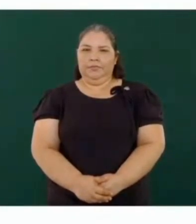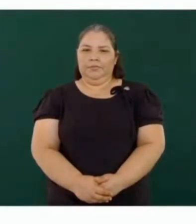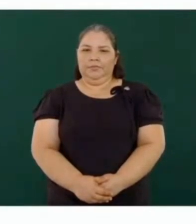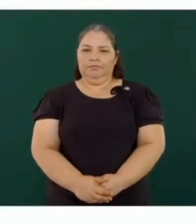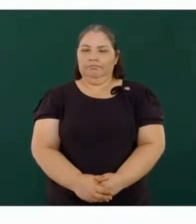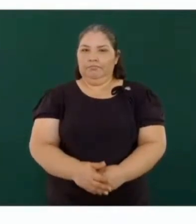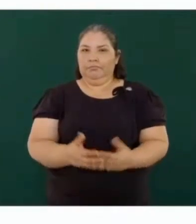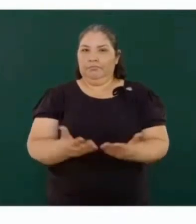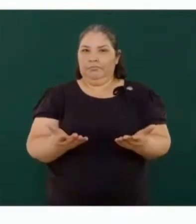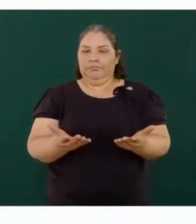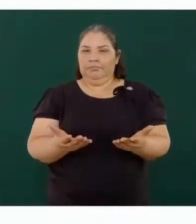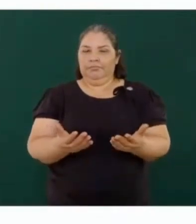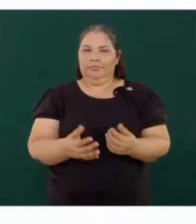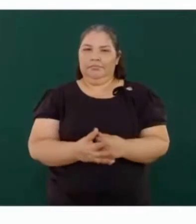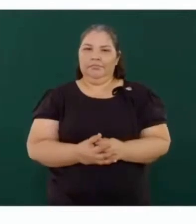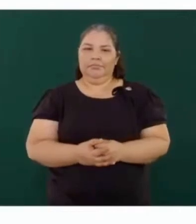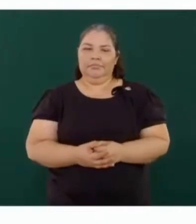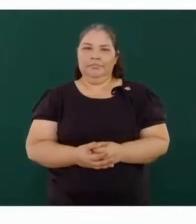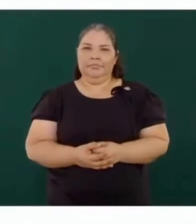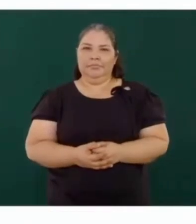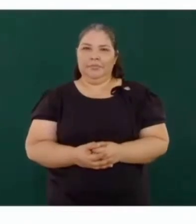A ver.